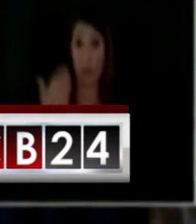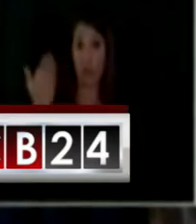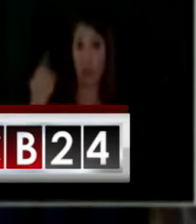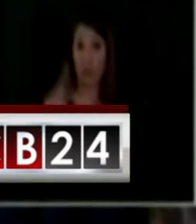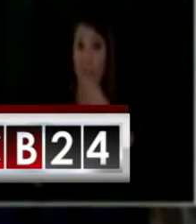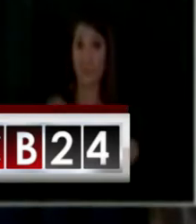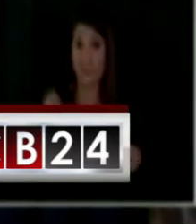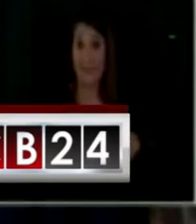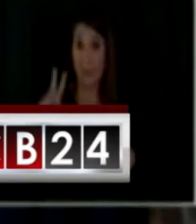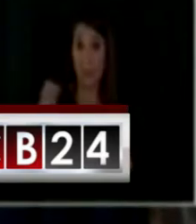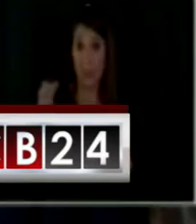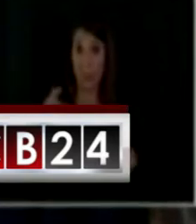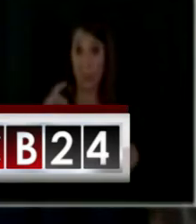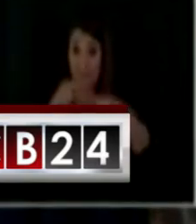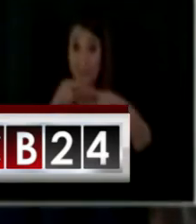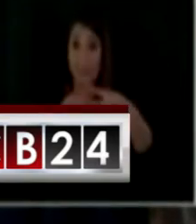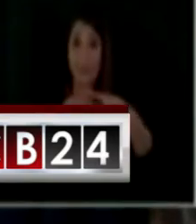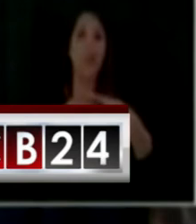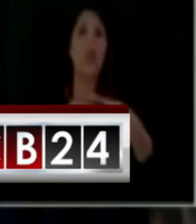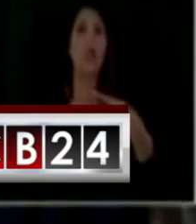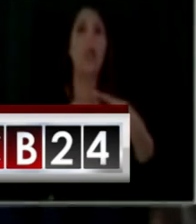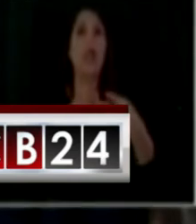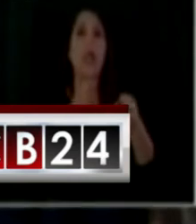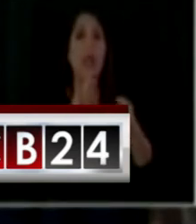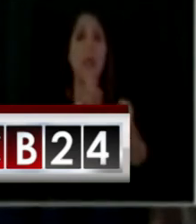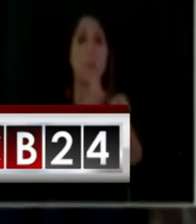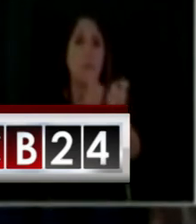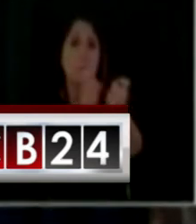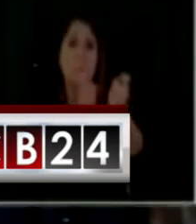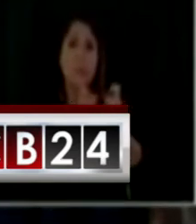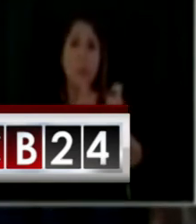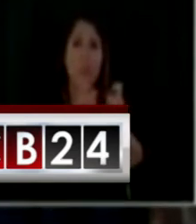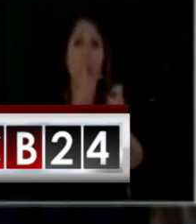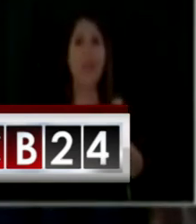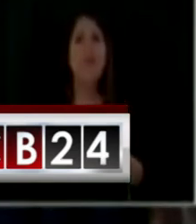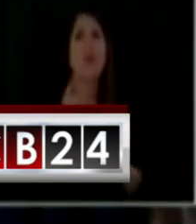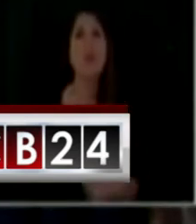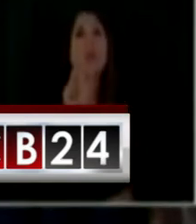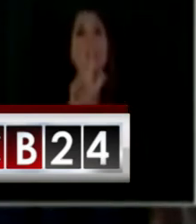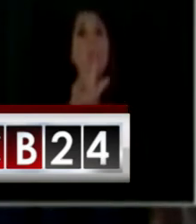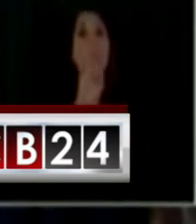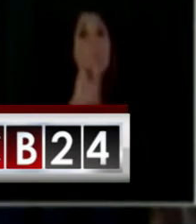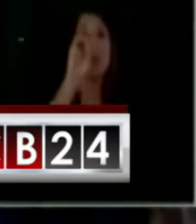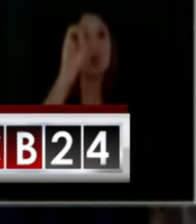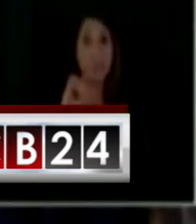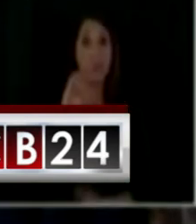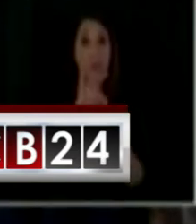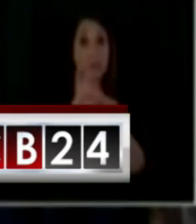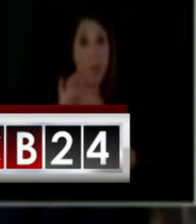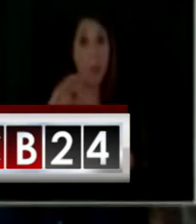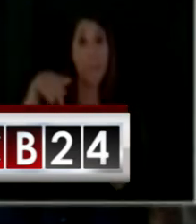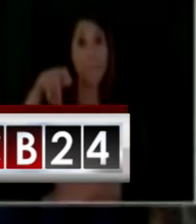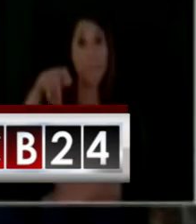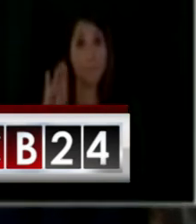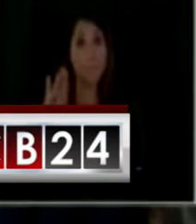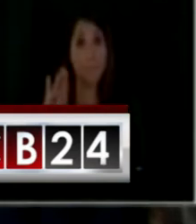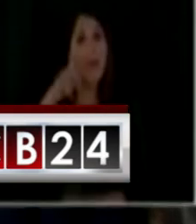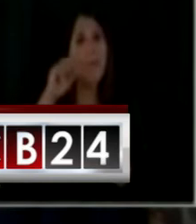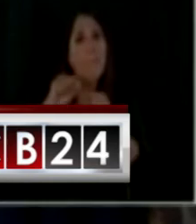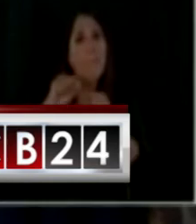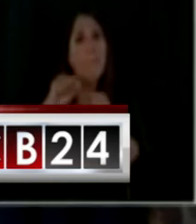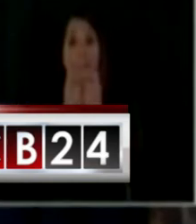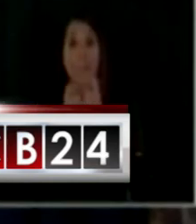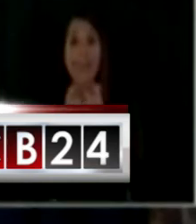septiembre de 2015, el tamaño del ajuste debía ser del 3% del Producto Interno Bruto para cambiar el